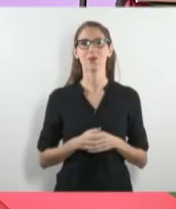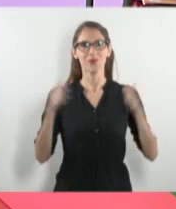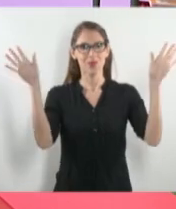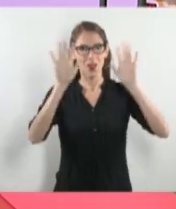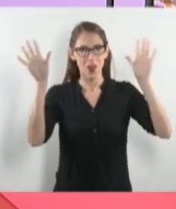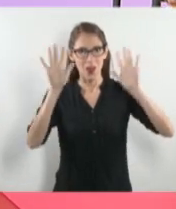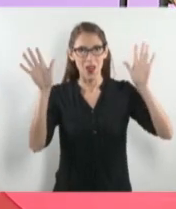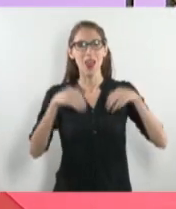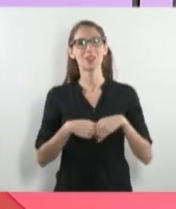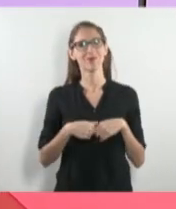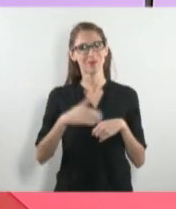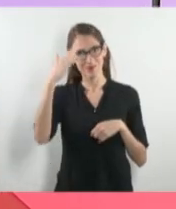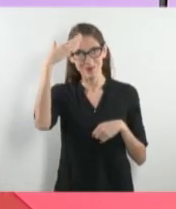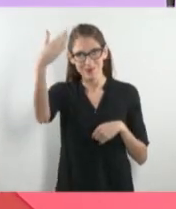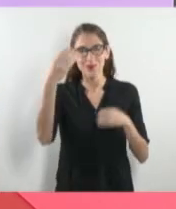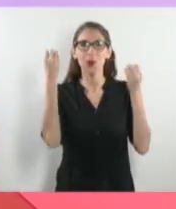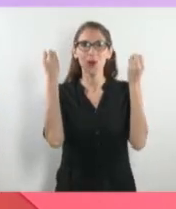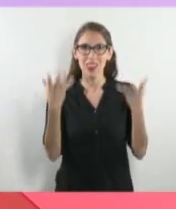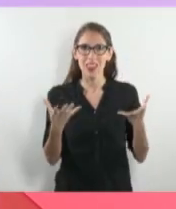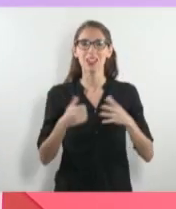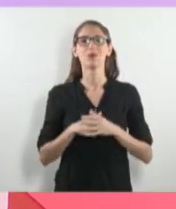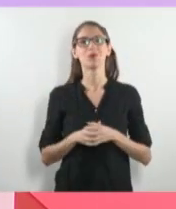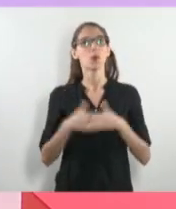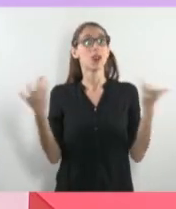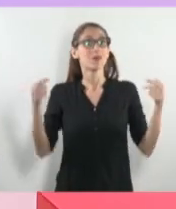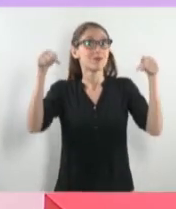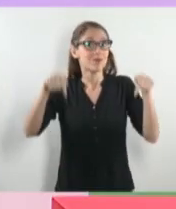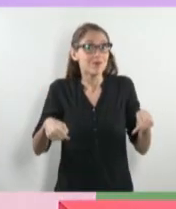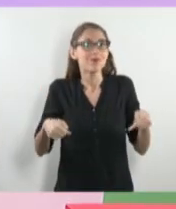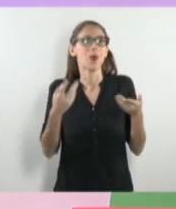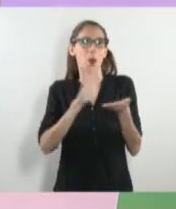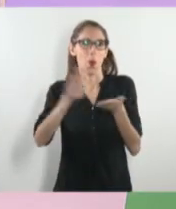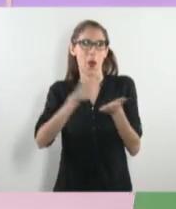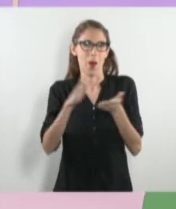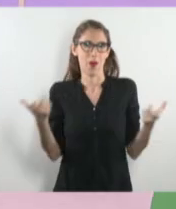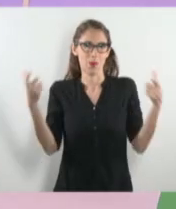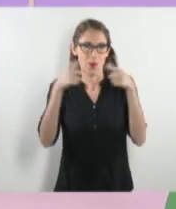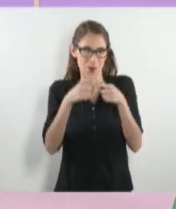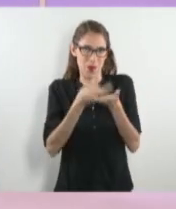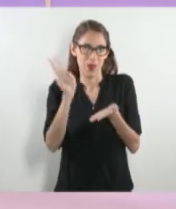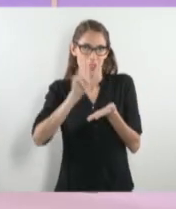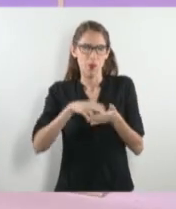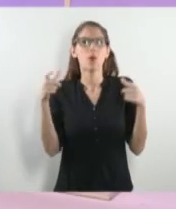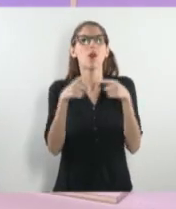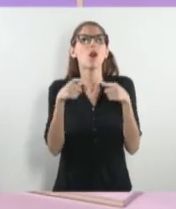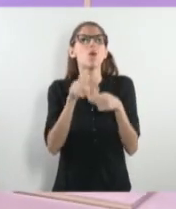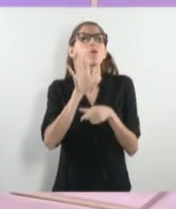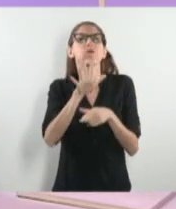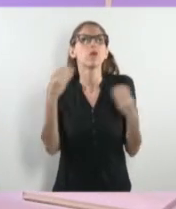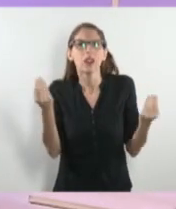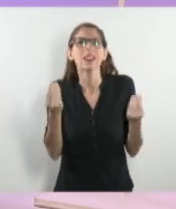Hola, hola, hola, ¿cómo están? Aquí estamos en una nueva emisión de este programa llamado